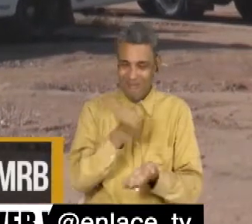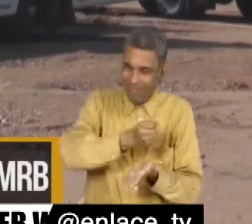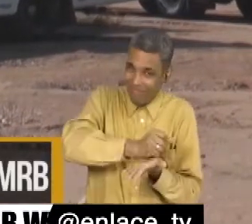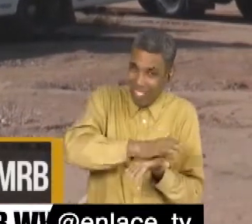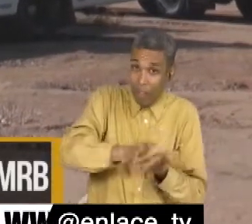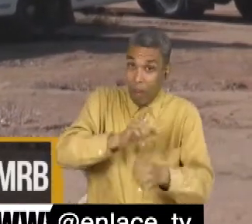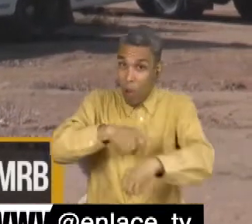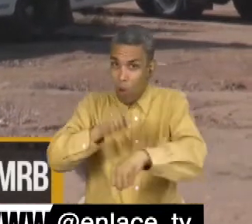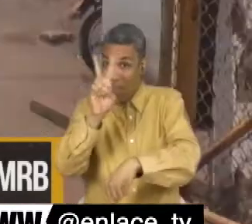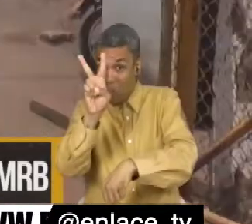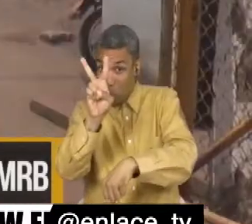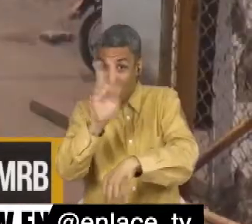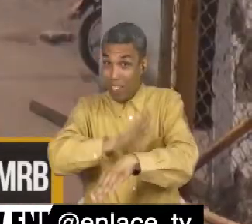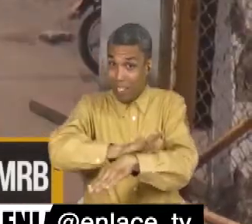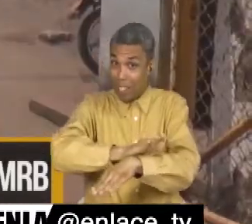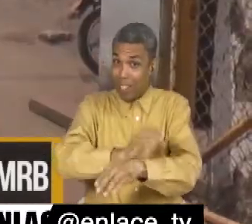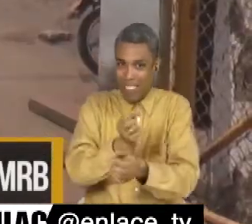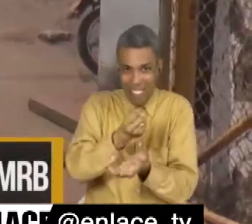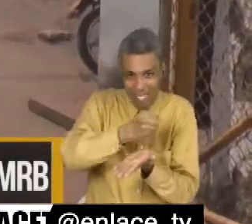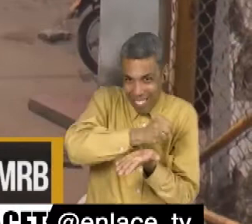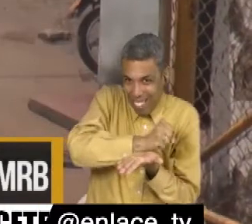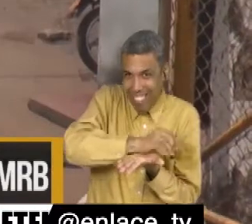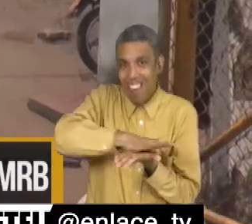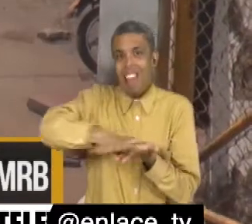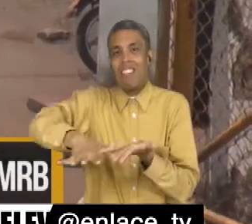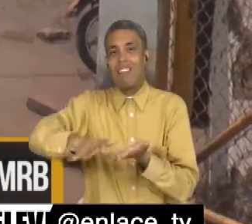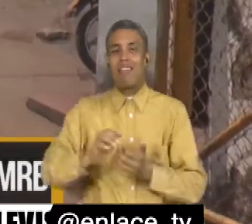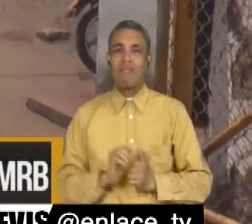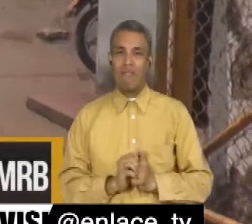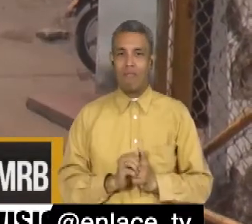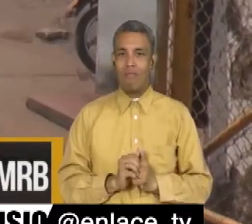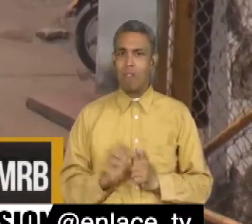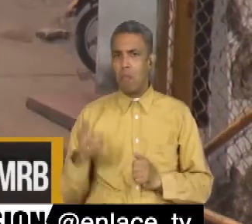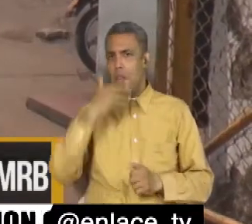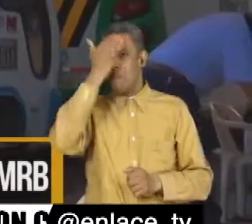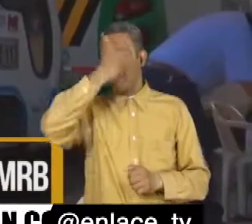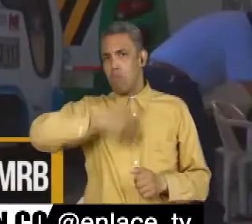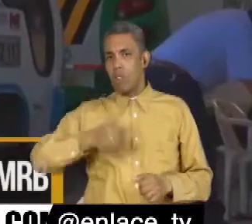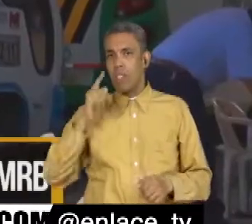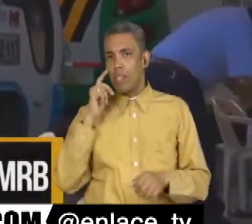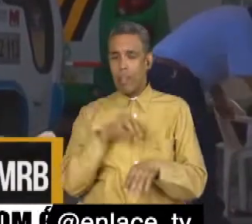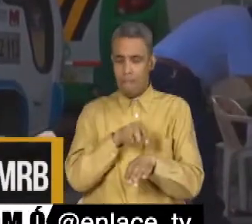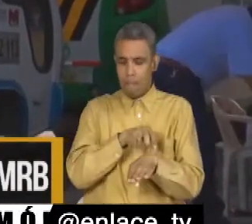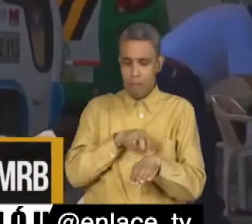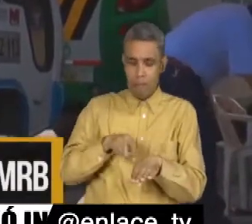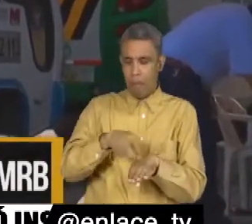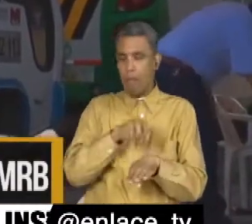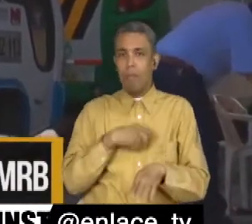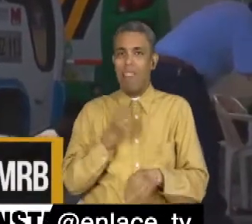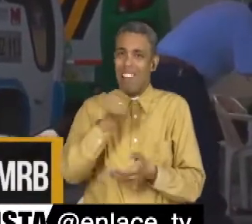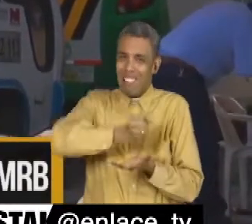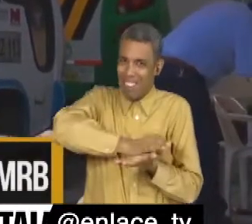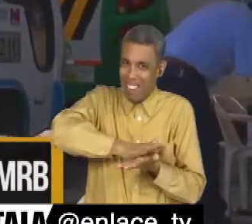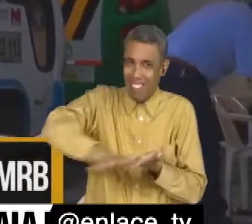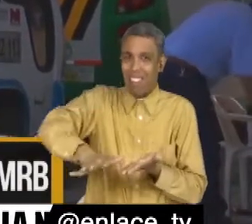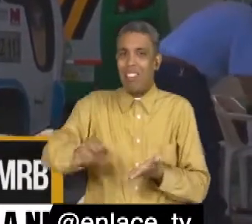desde las 2 de la tarde en toda la ciudad se ofrecerá de forma gratuita el servicio de transporte gratis para que los barranqueños acudan a la gran